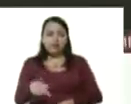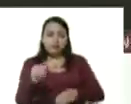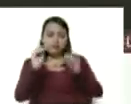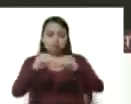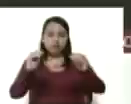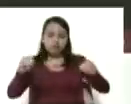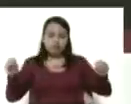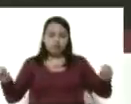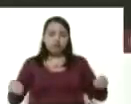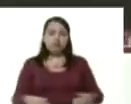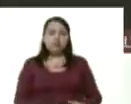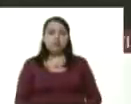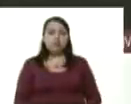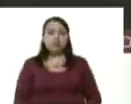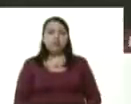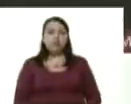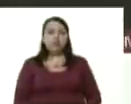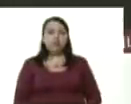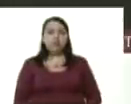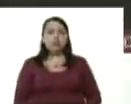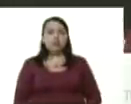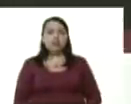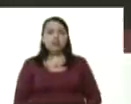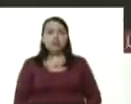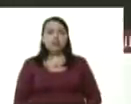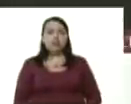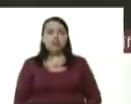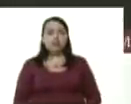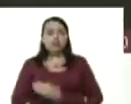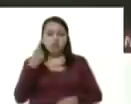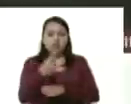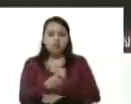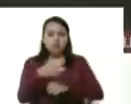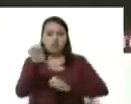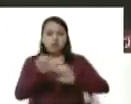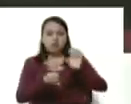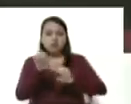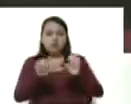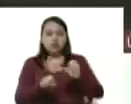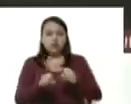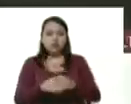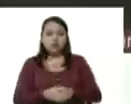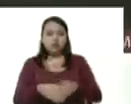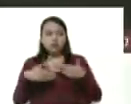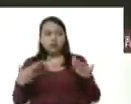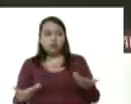convocatoria que nos obliga pues a evaluar la situación